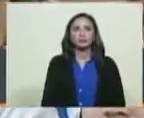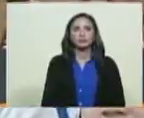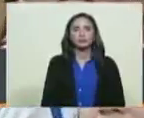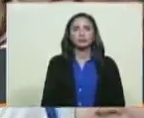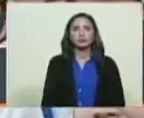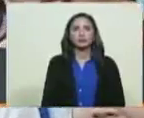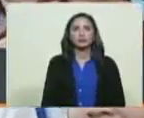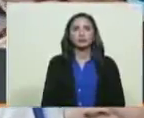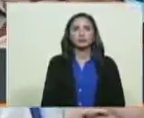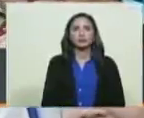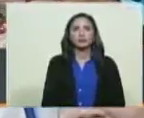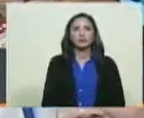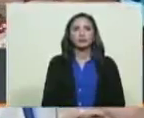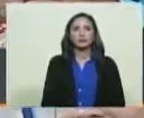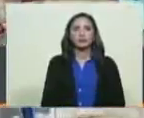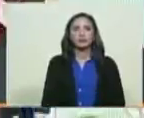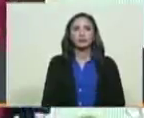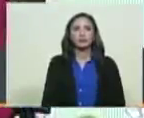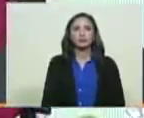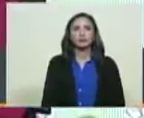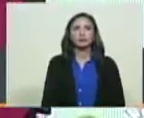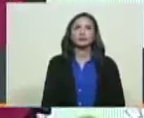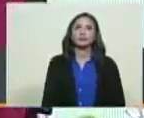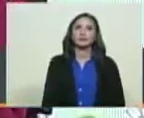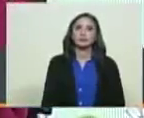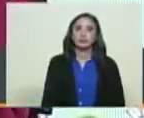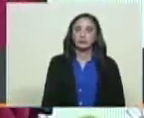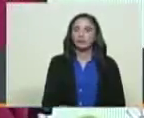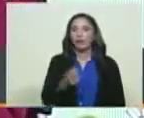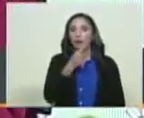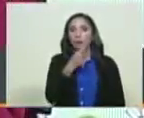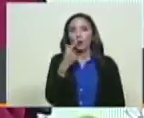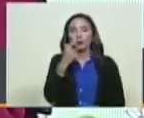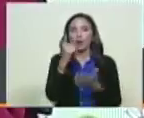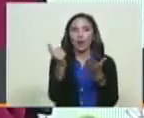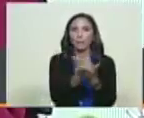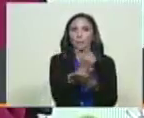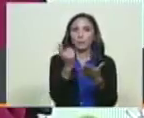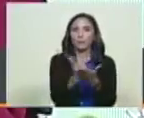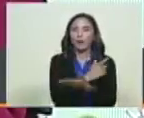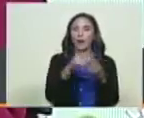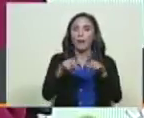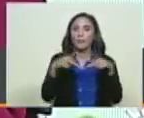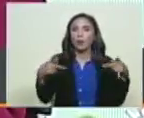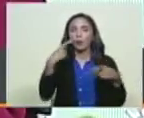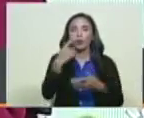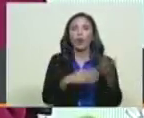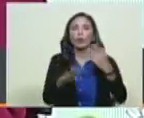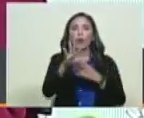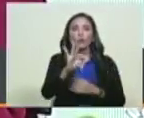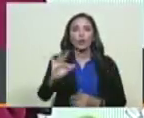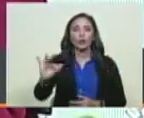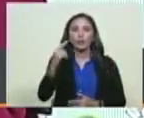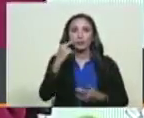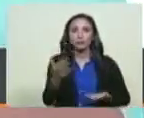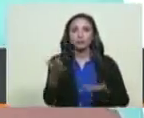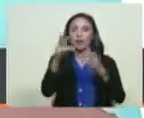miren qué bonita la portada de esta semana del periódico 4 efe